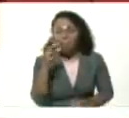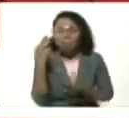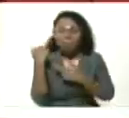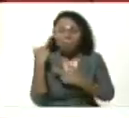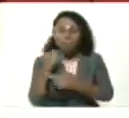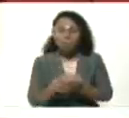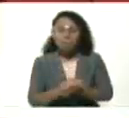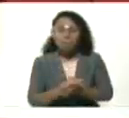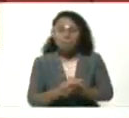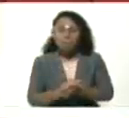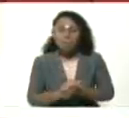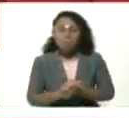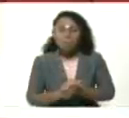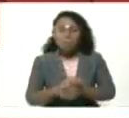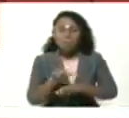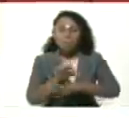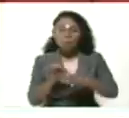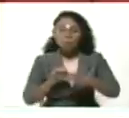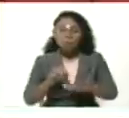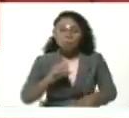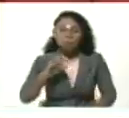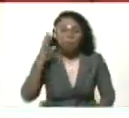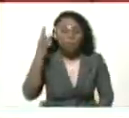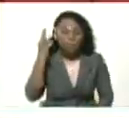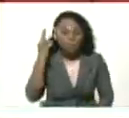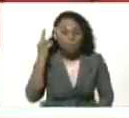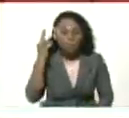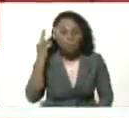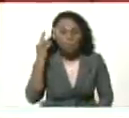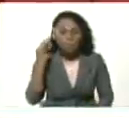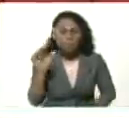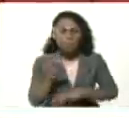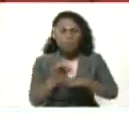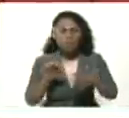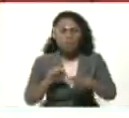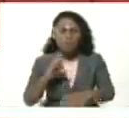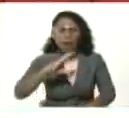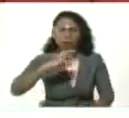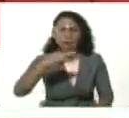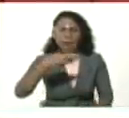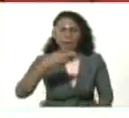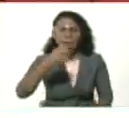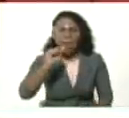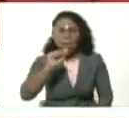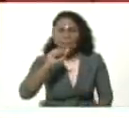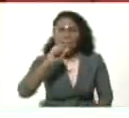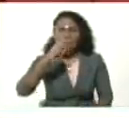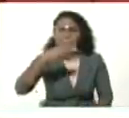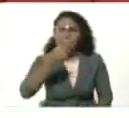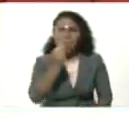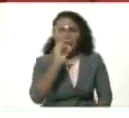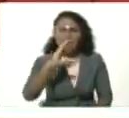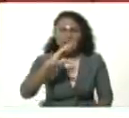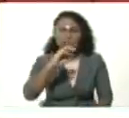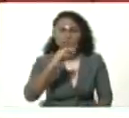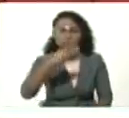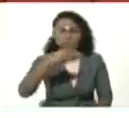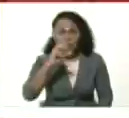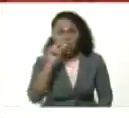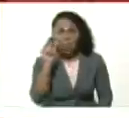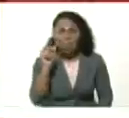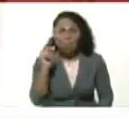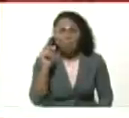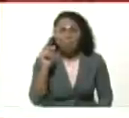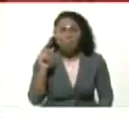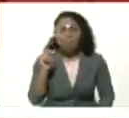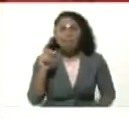Municipio Fernández Feo, Jaili Chacón. Municipio Capacho Viejo, Rogelio Ontiveros. Municipio Samuel